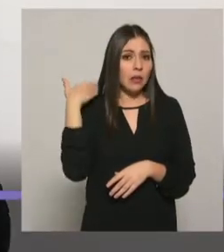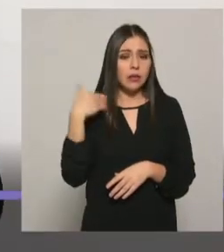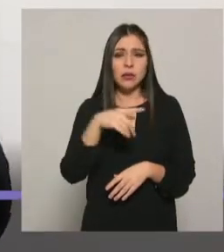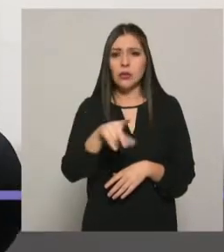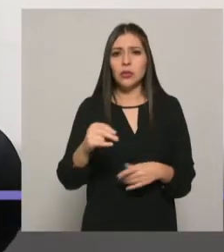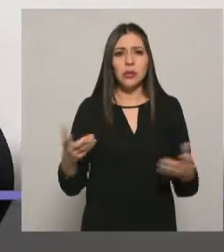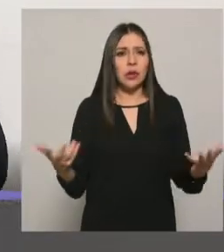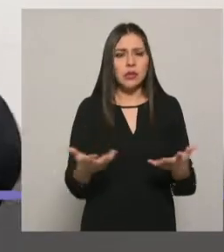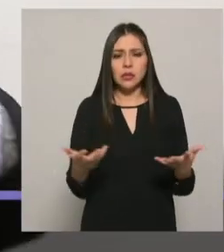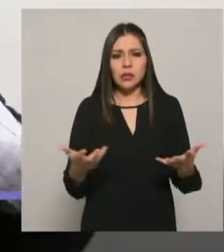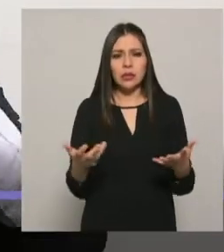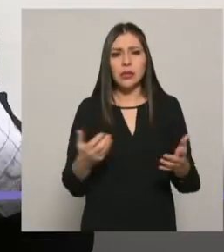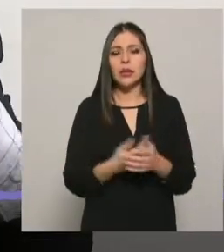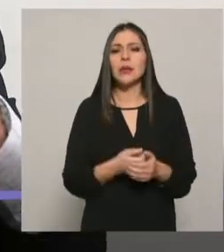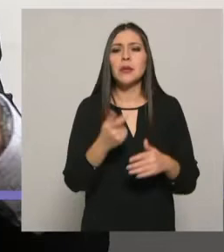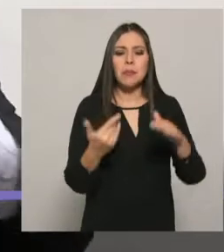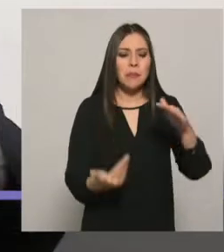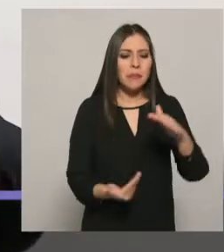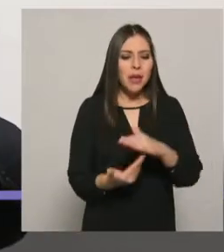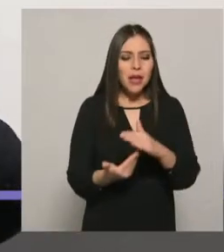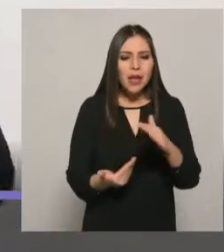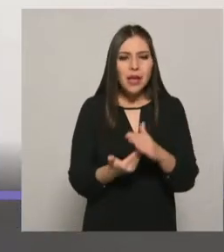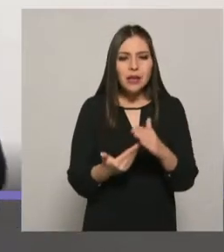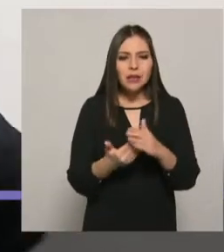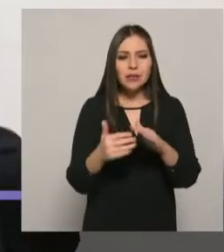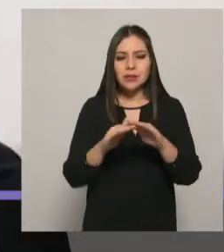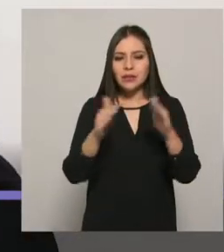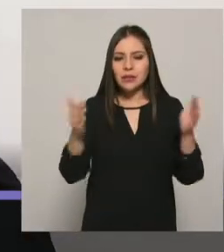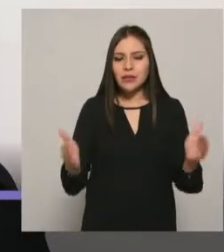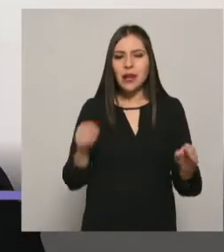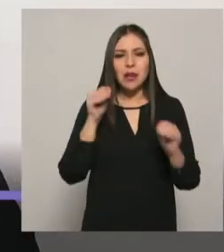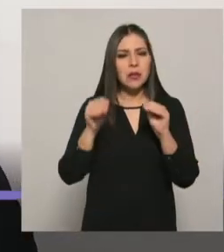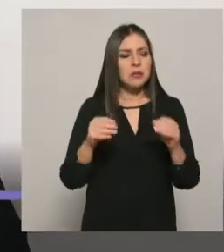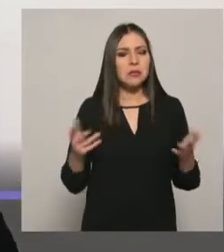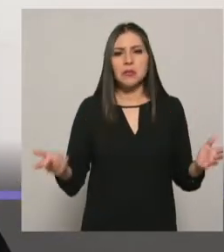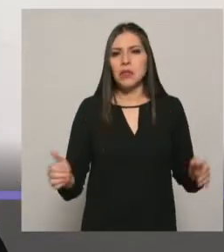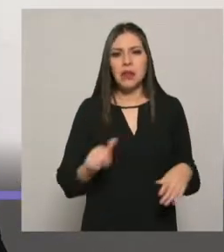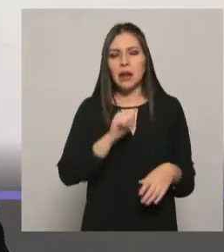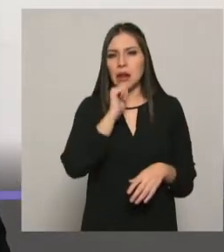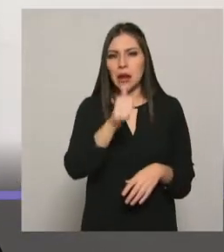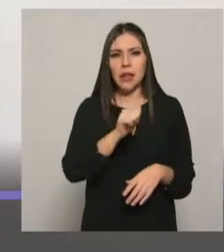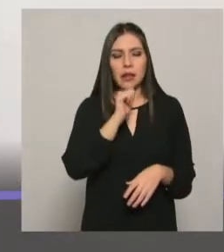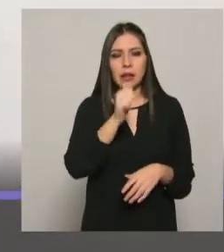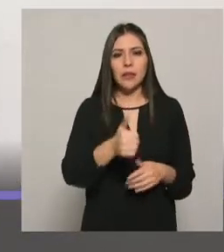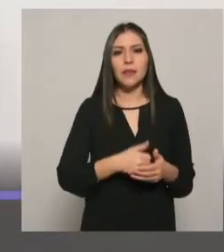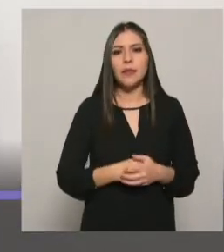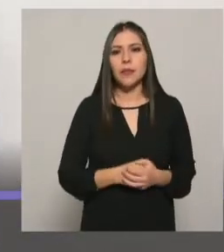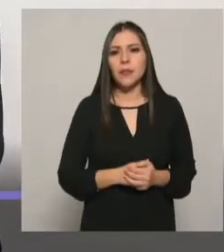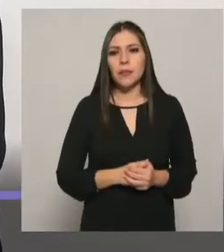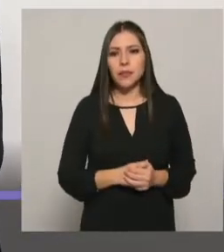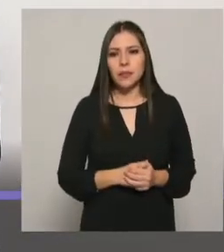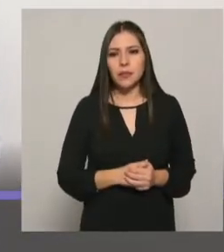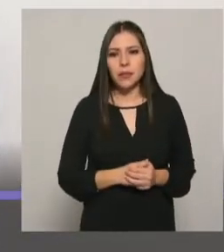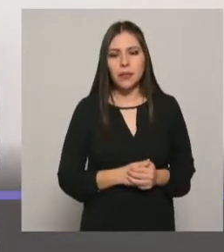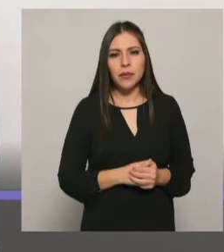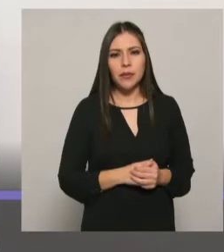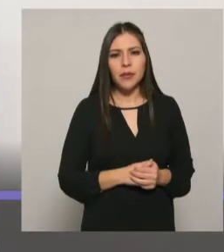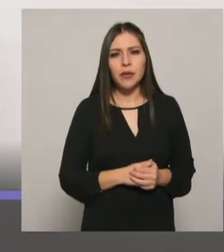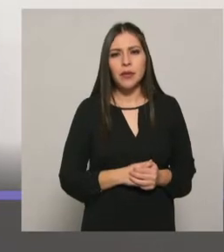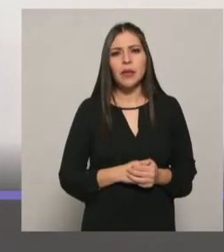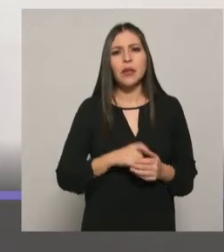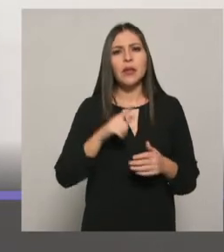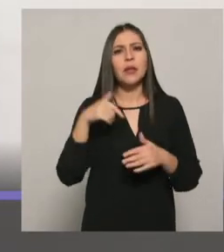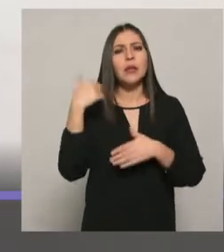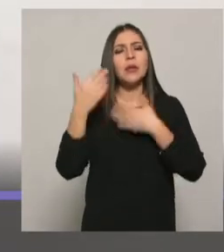No había la mesa, nada, sí, sino que al año lo dividían